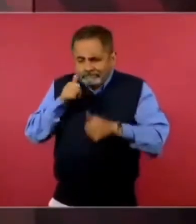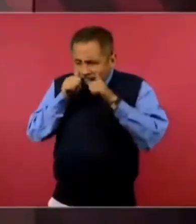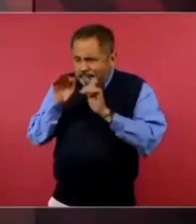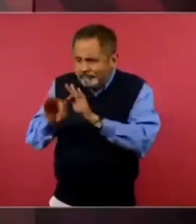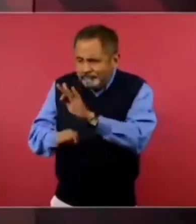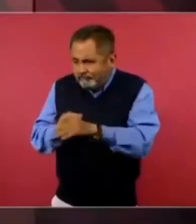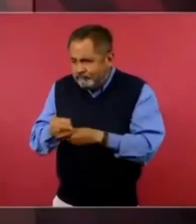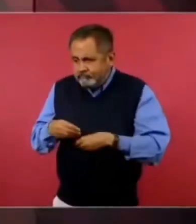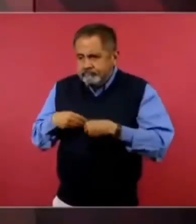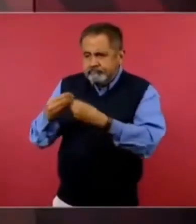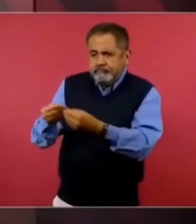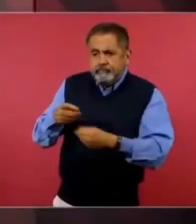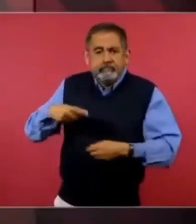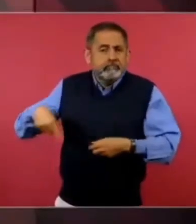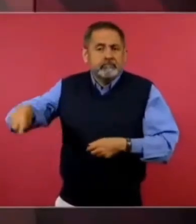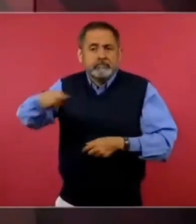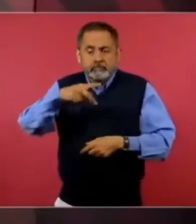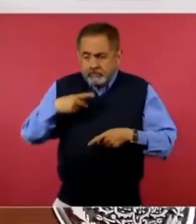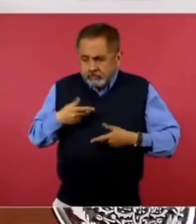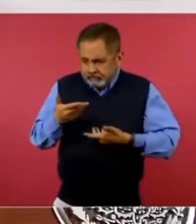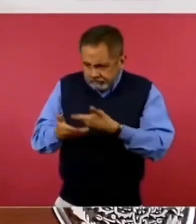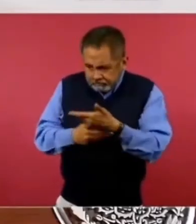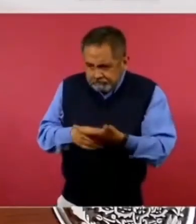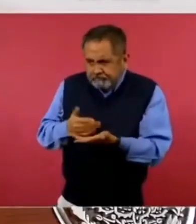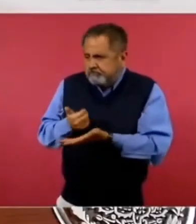servir a los demás.